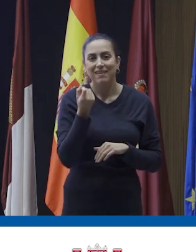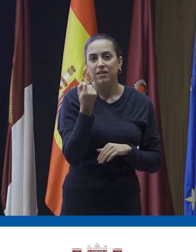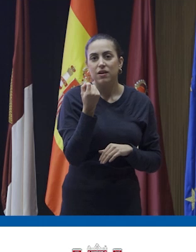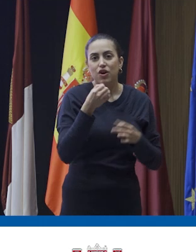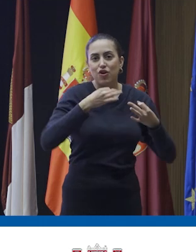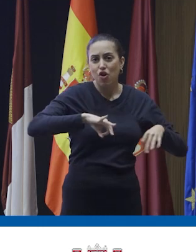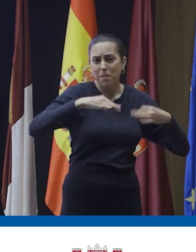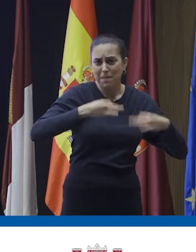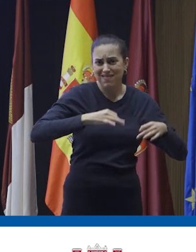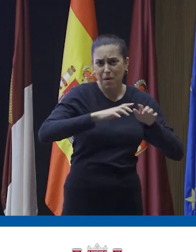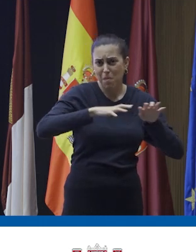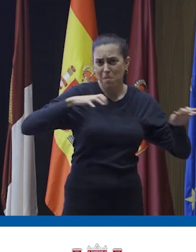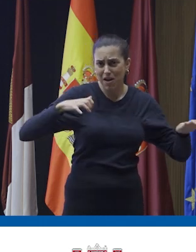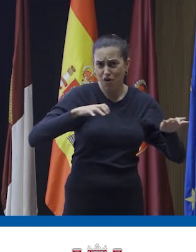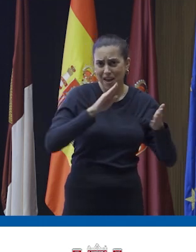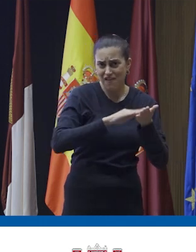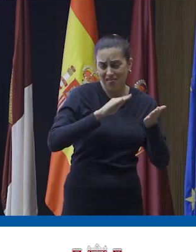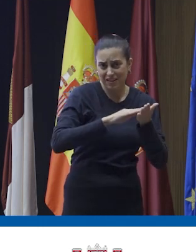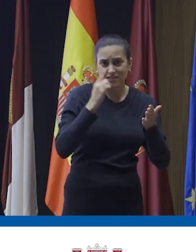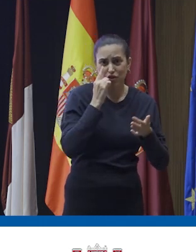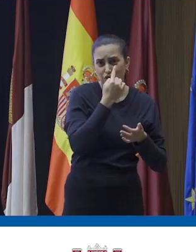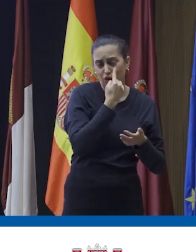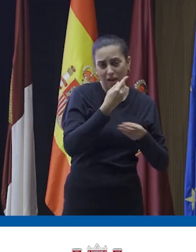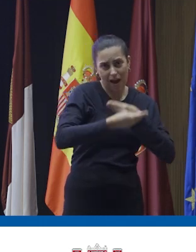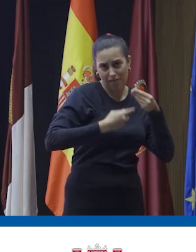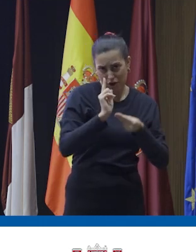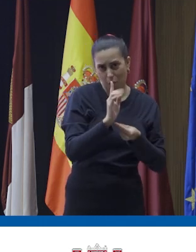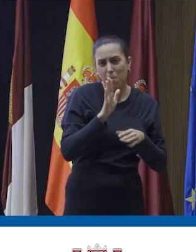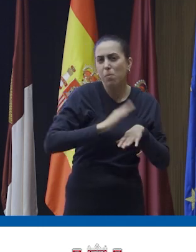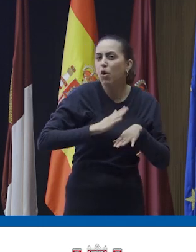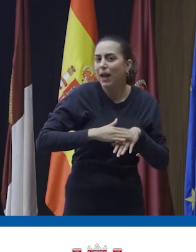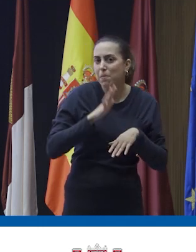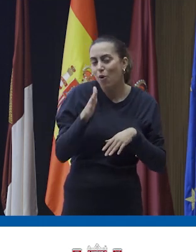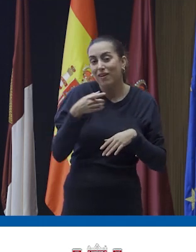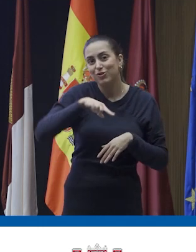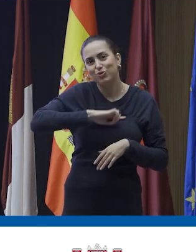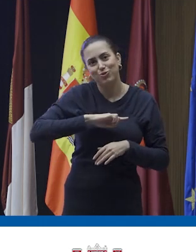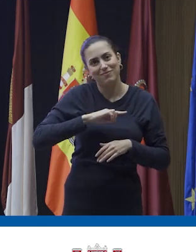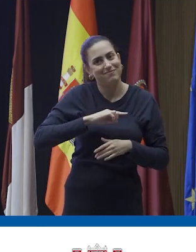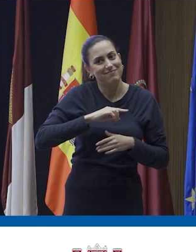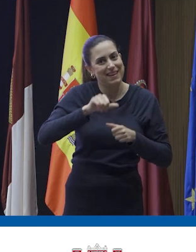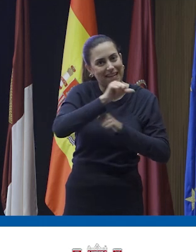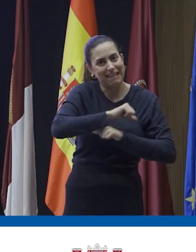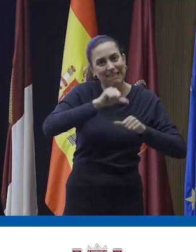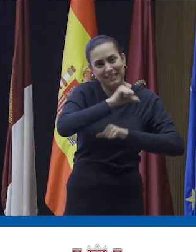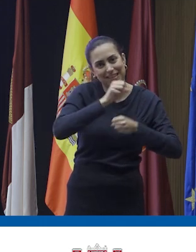frecuente en la sanidad pública? Pues porque tenemos unas altas listas de espera y tenemos que